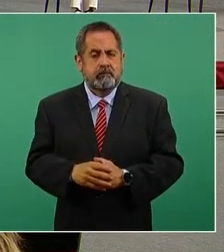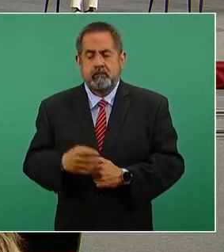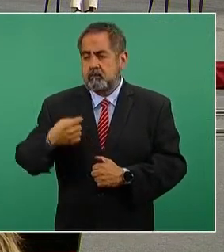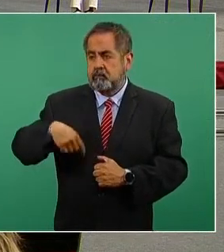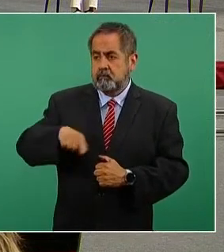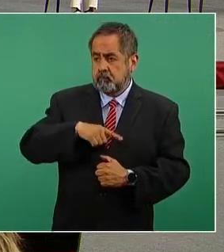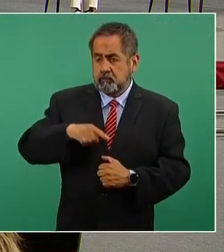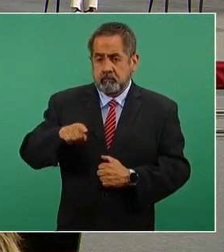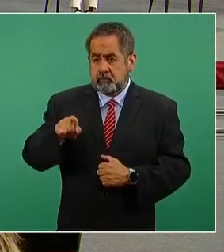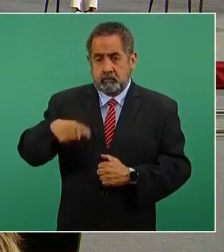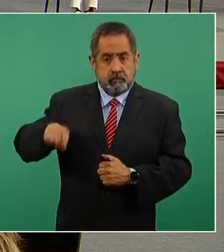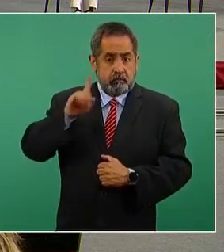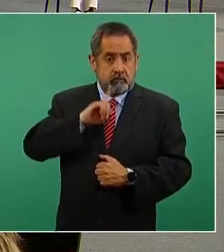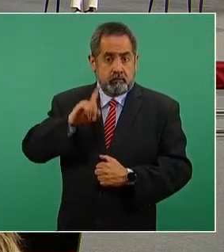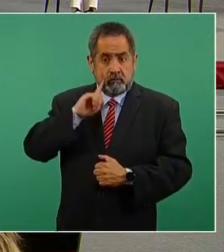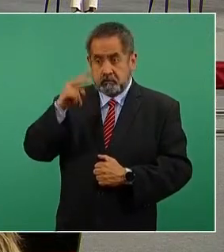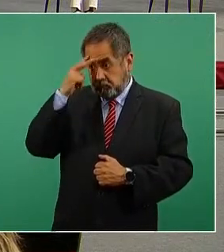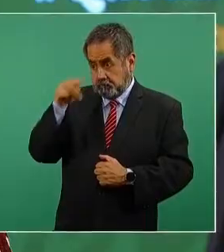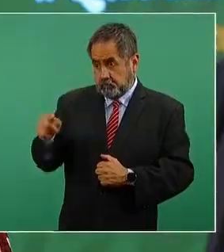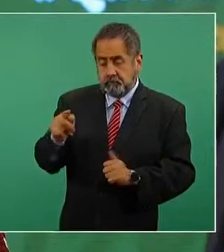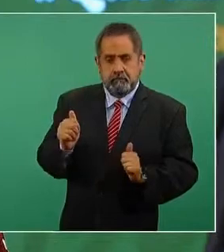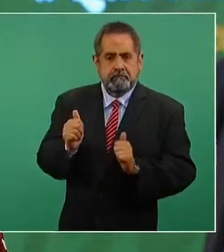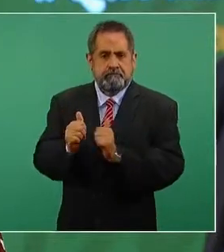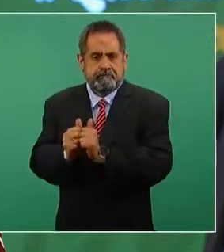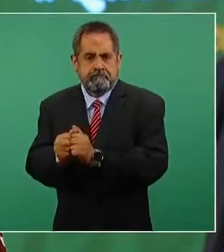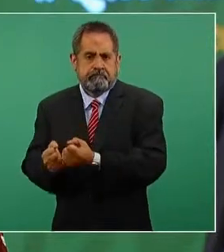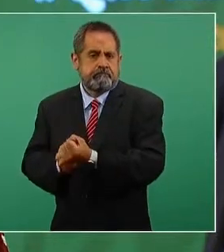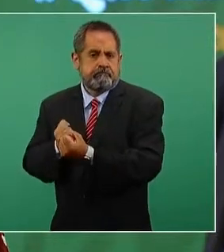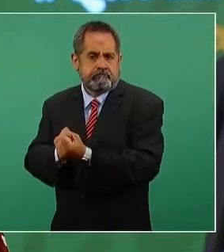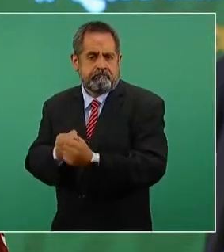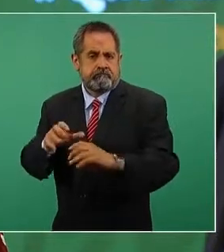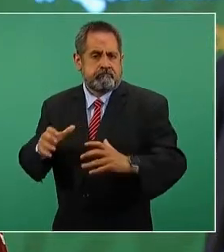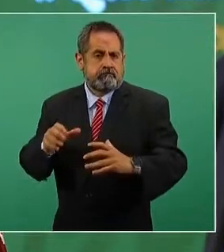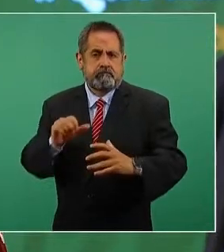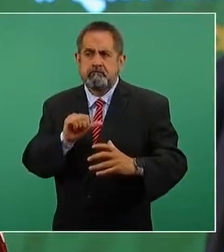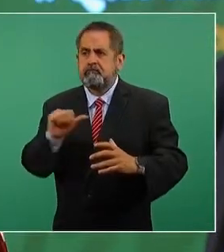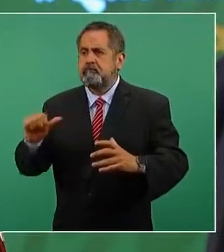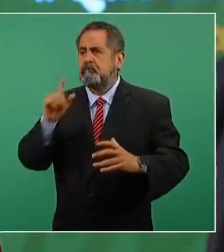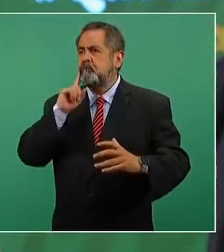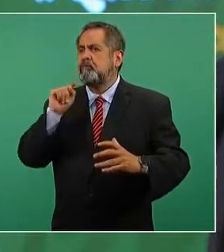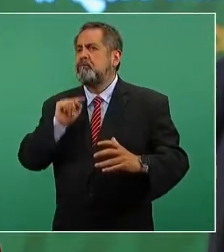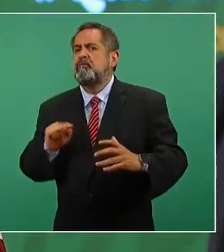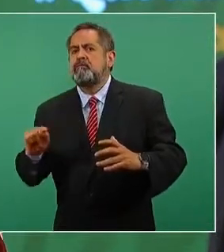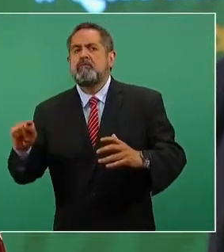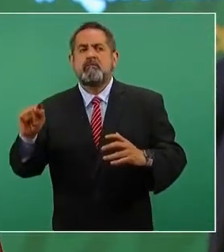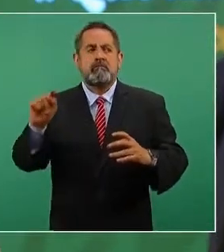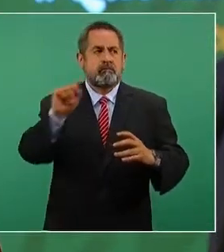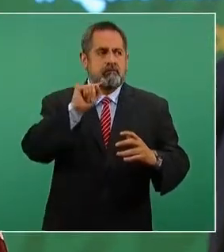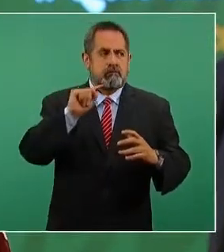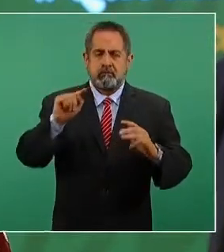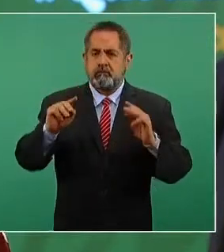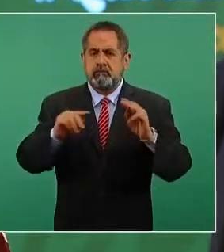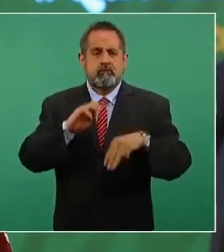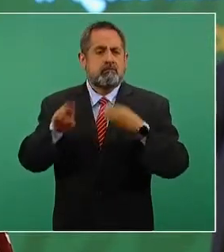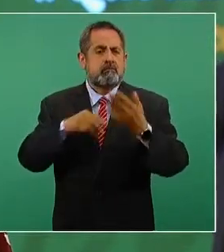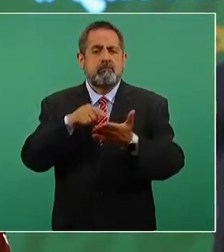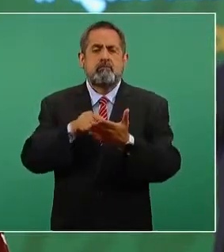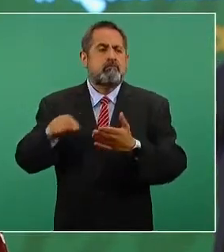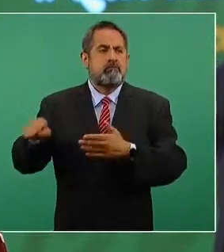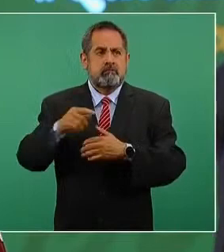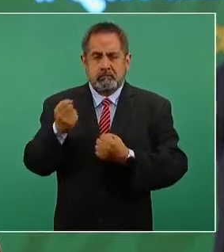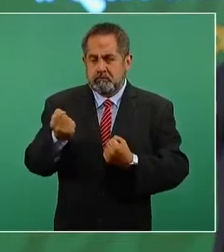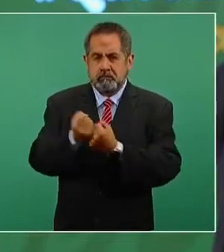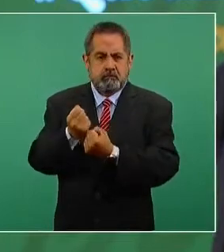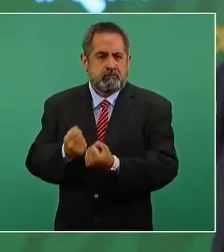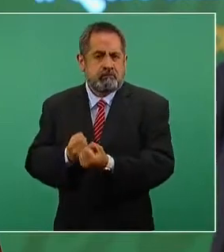las mujeres de México. We stand with the women everywhere. Estamos con las mujeres. We are united in calling for